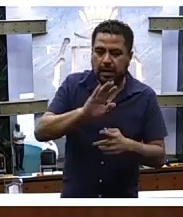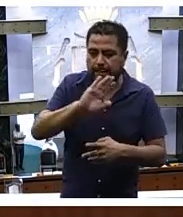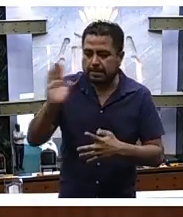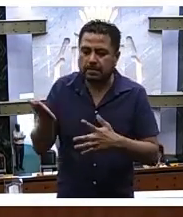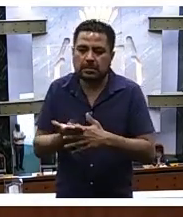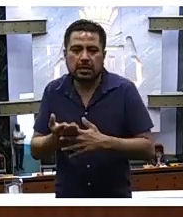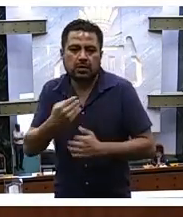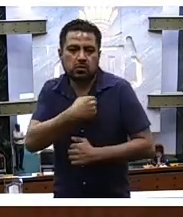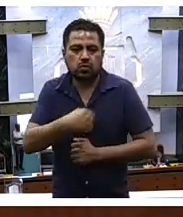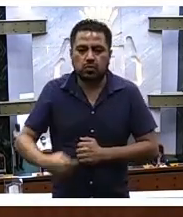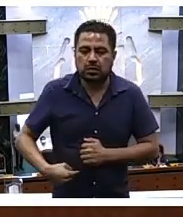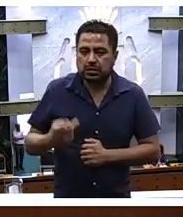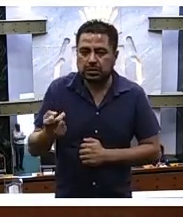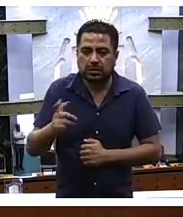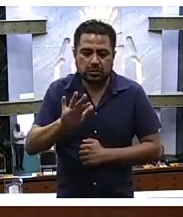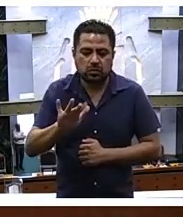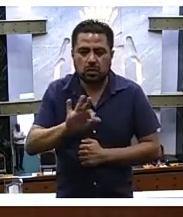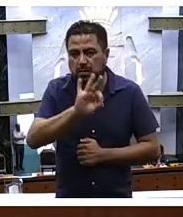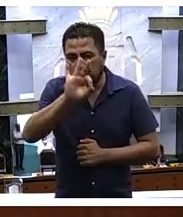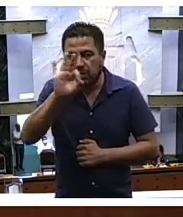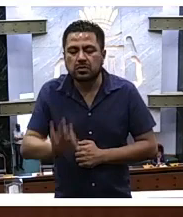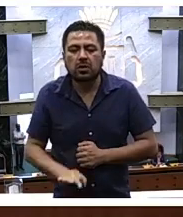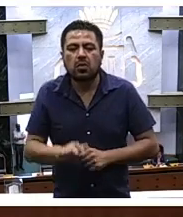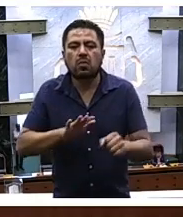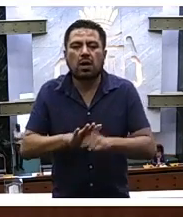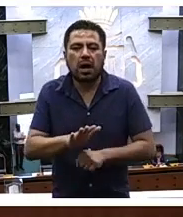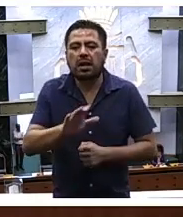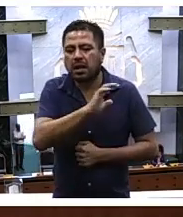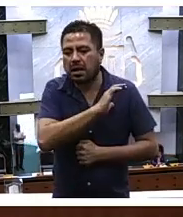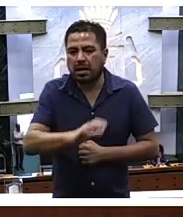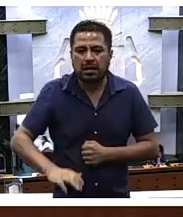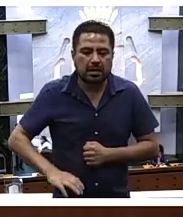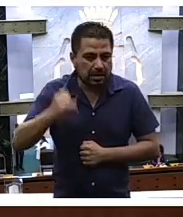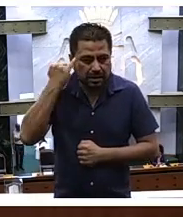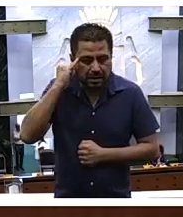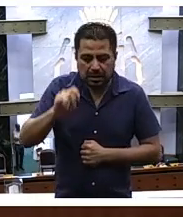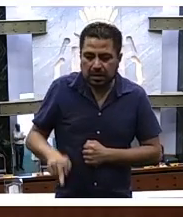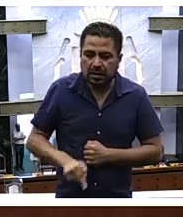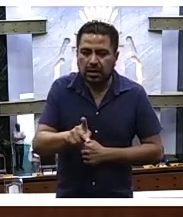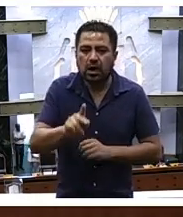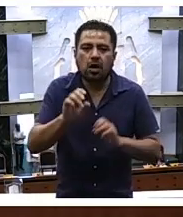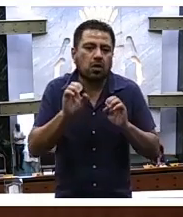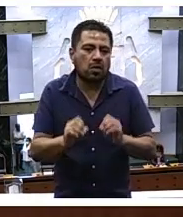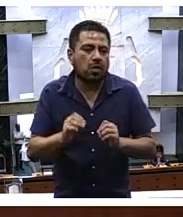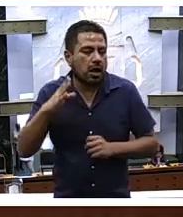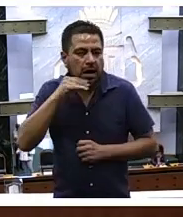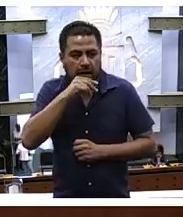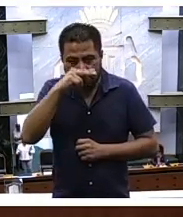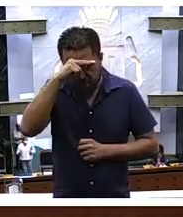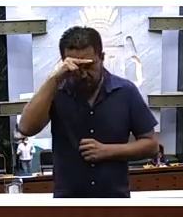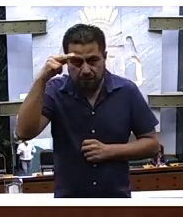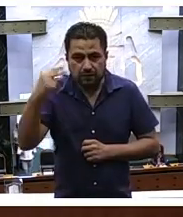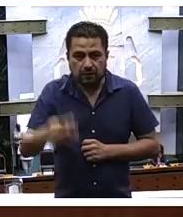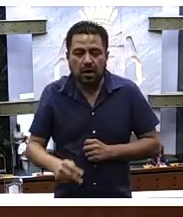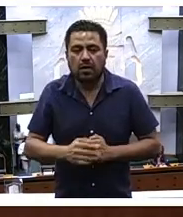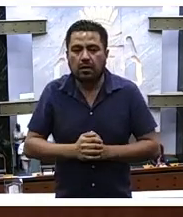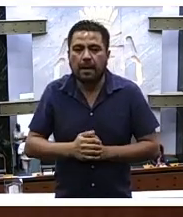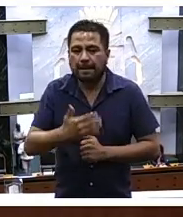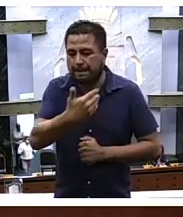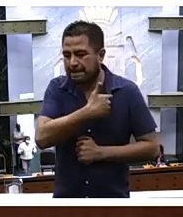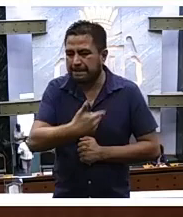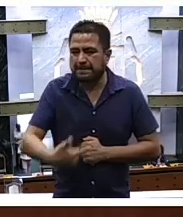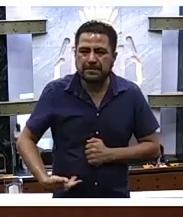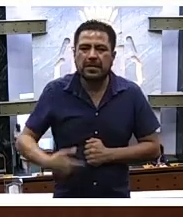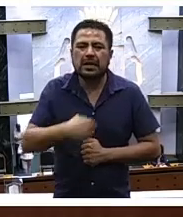de esos municipios, el 50% de candidaturas de origen indígena o afromexicana. En la planilla de presidencia